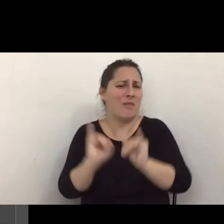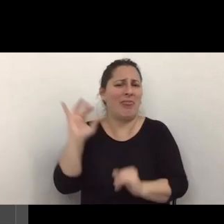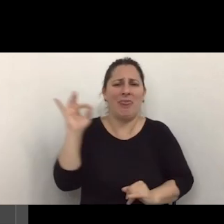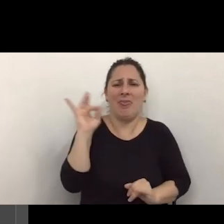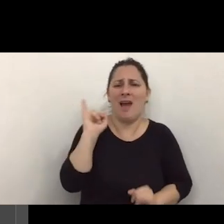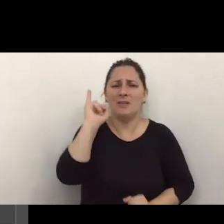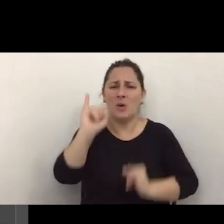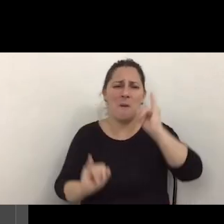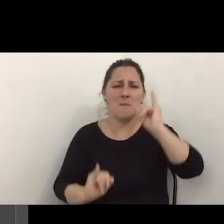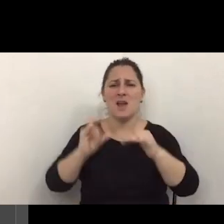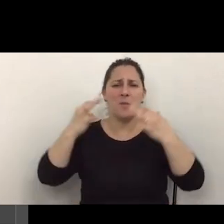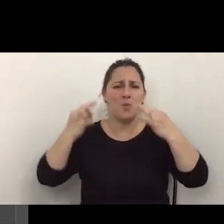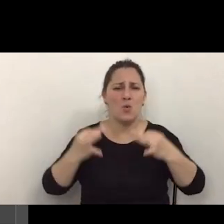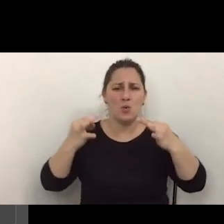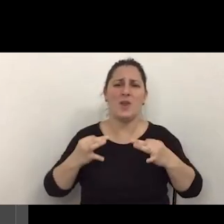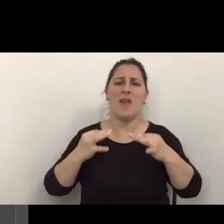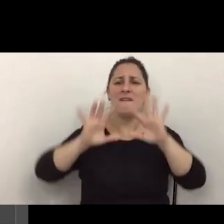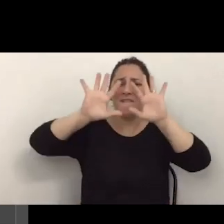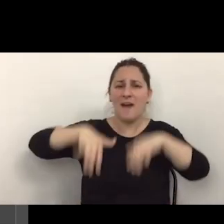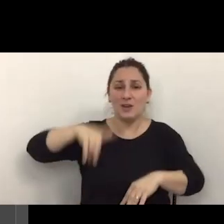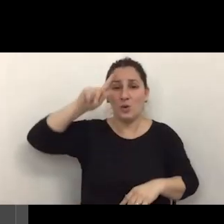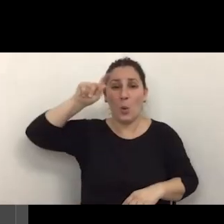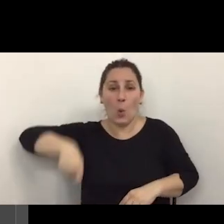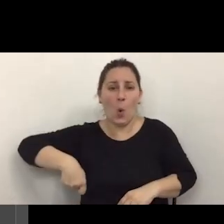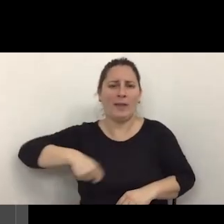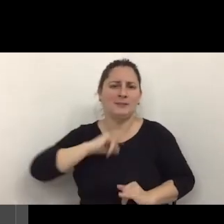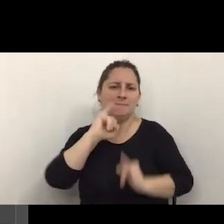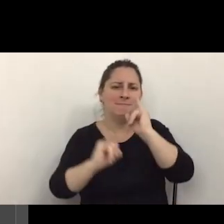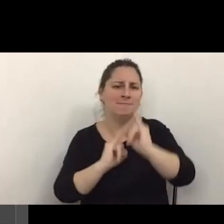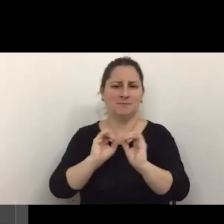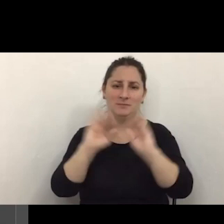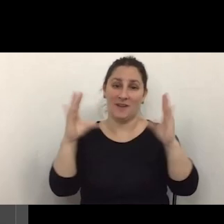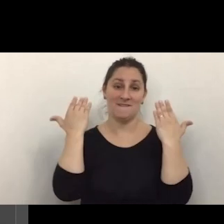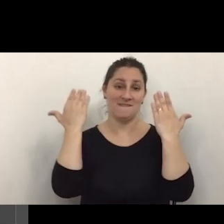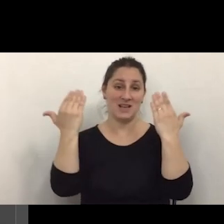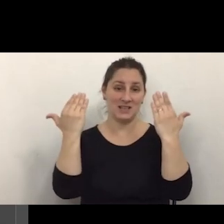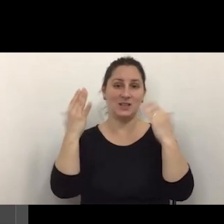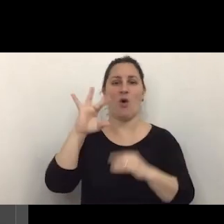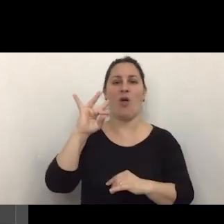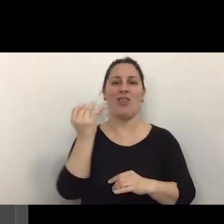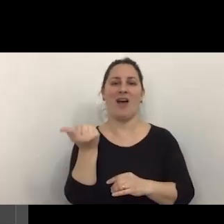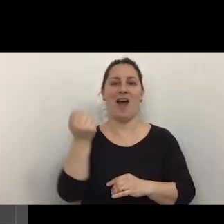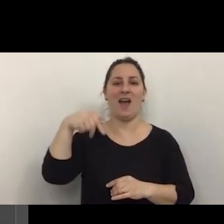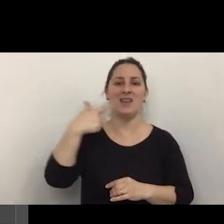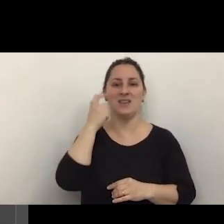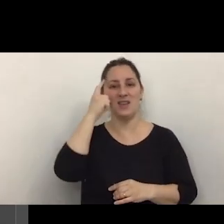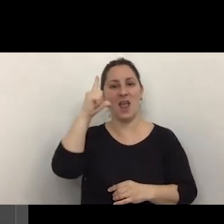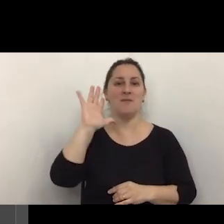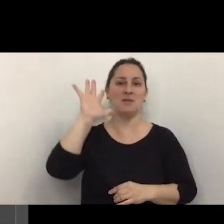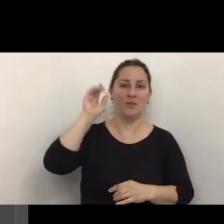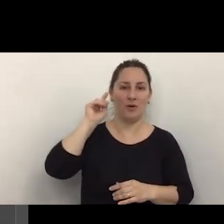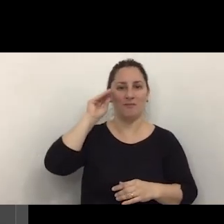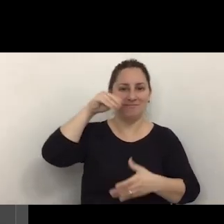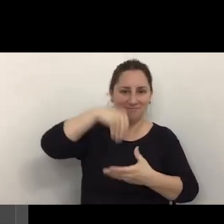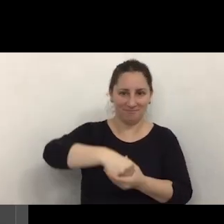la explicación y el fallo, la verdad que vino excelente. Y felicitaciones, Daniel, también ahí por la intervención. Gracias.